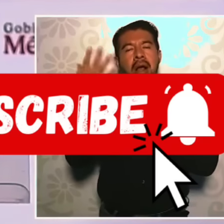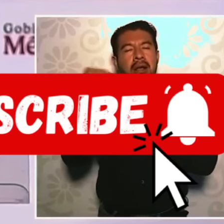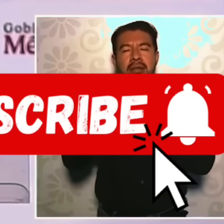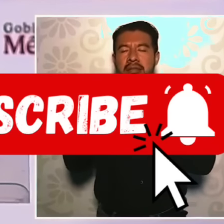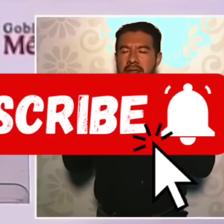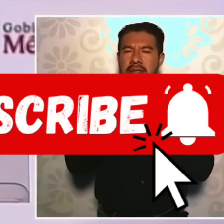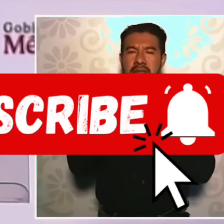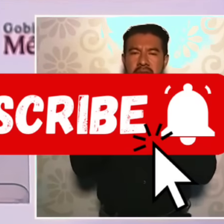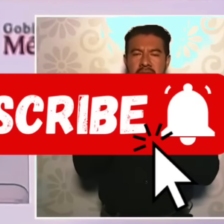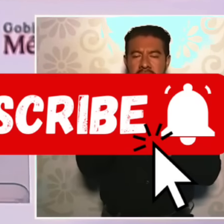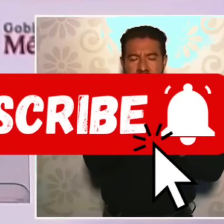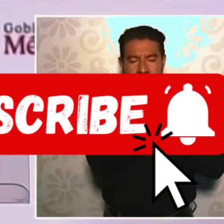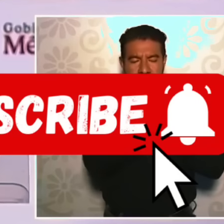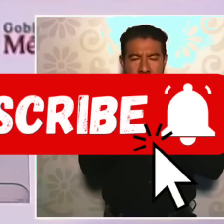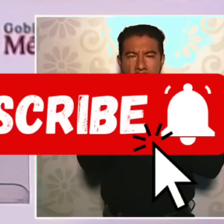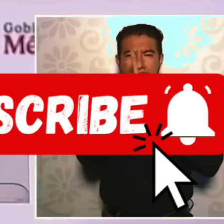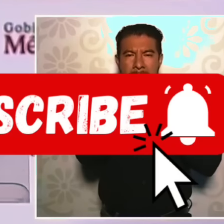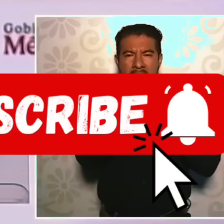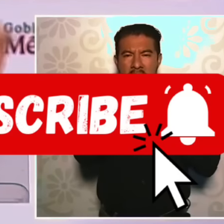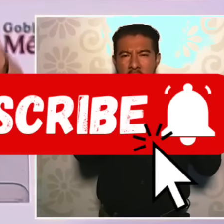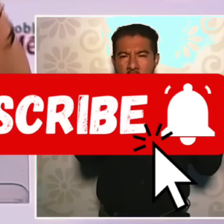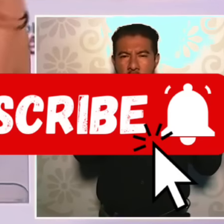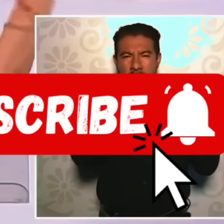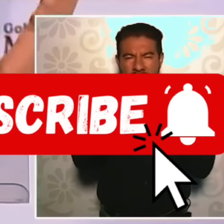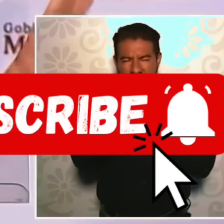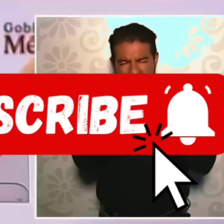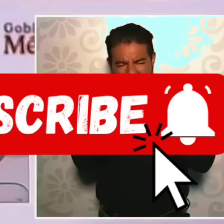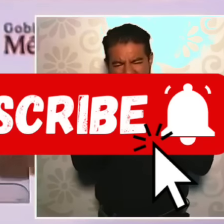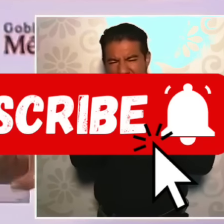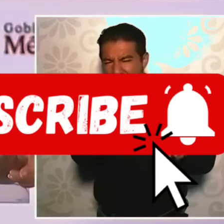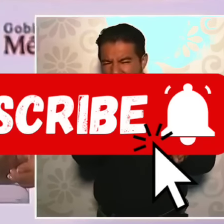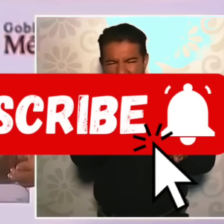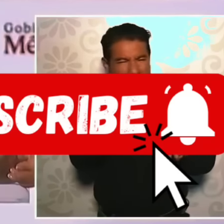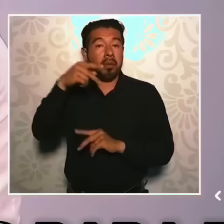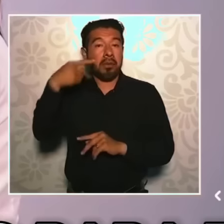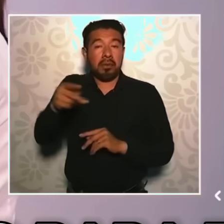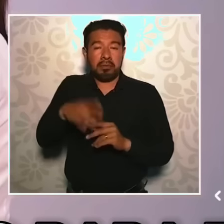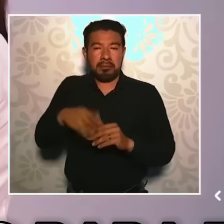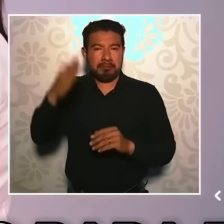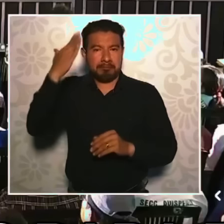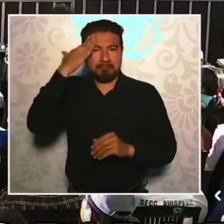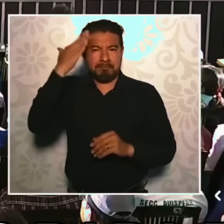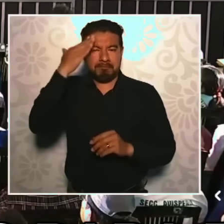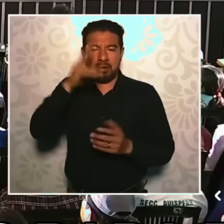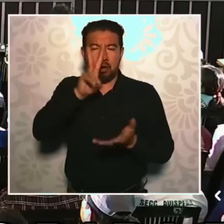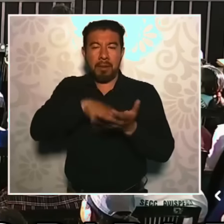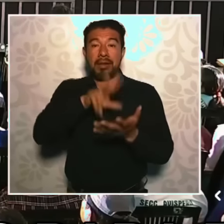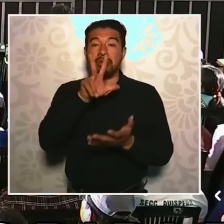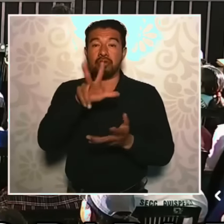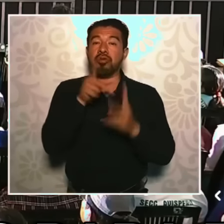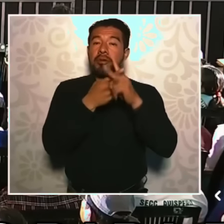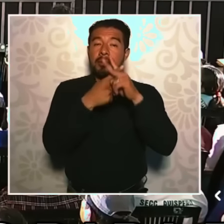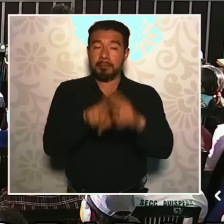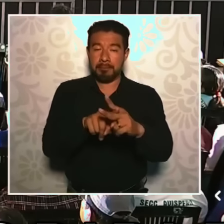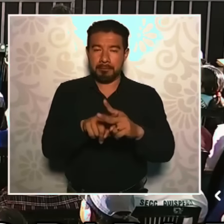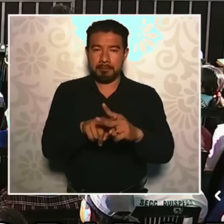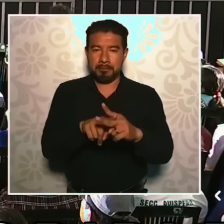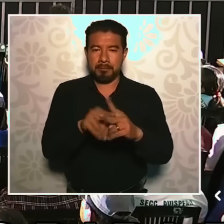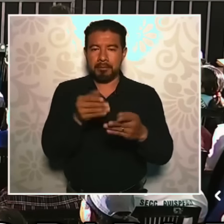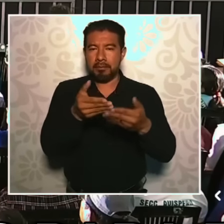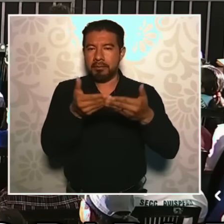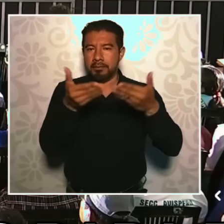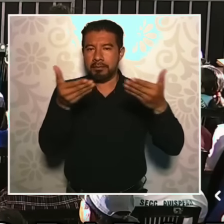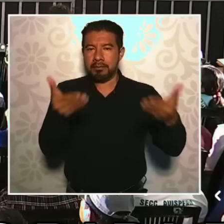un nuevo apoyo, así que no te vayas y sigue viendo este video hasta el final. Y ahora digo yo que